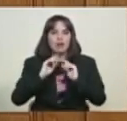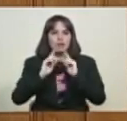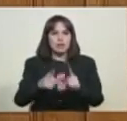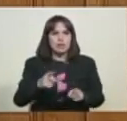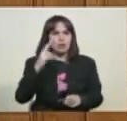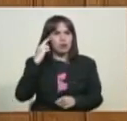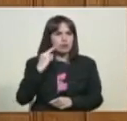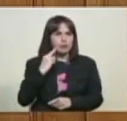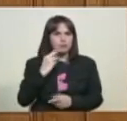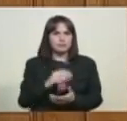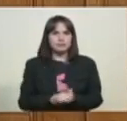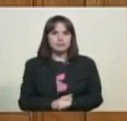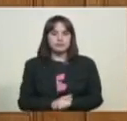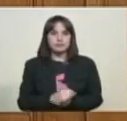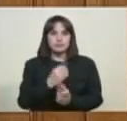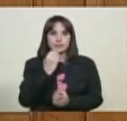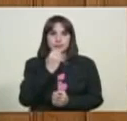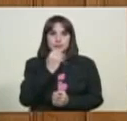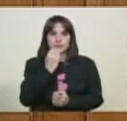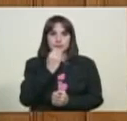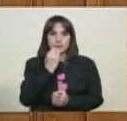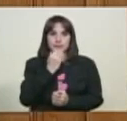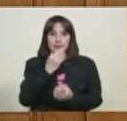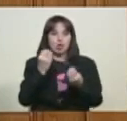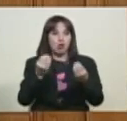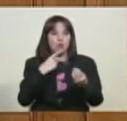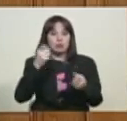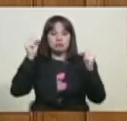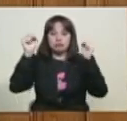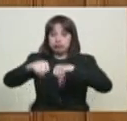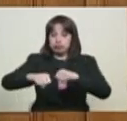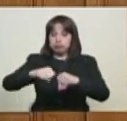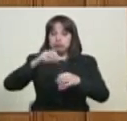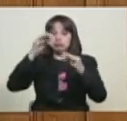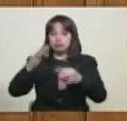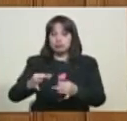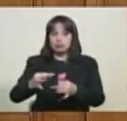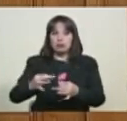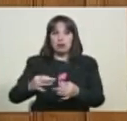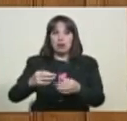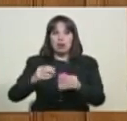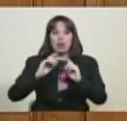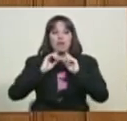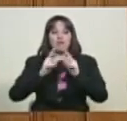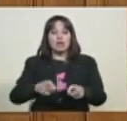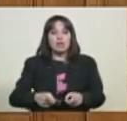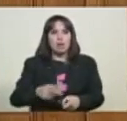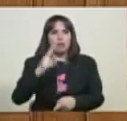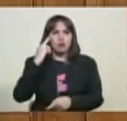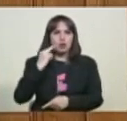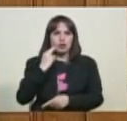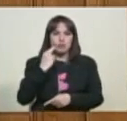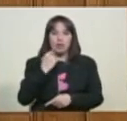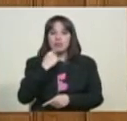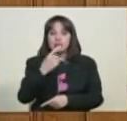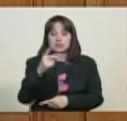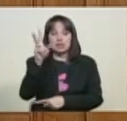Bolívar. Y reciben la confirmación de que el acto va a ser en la Avenida Bolívar el viernes